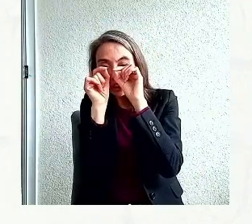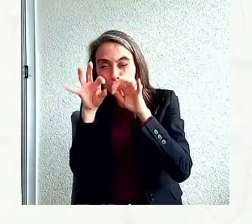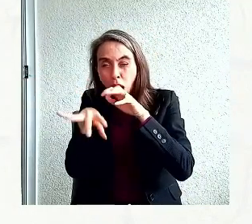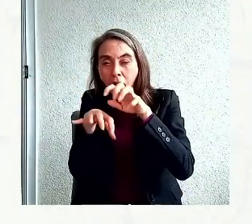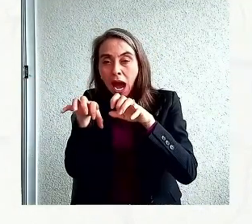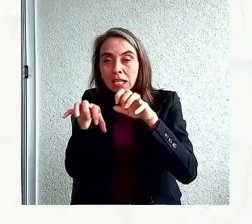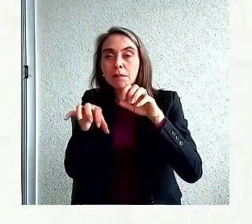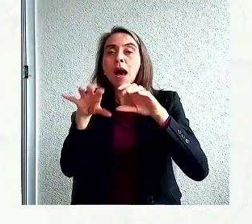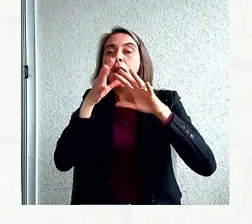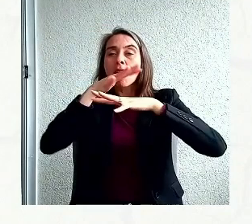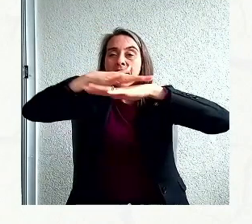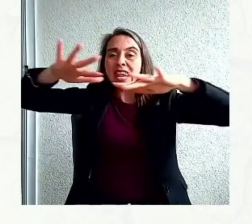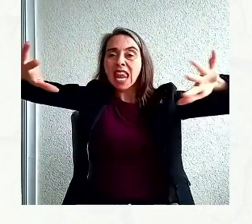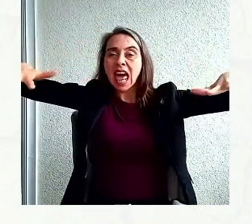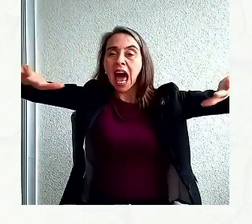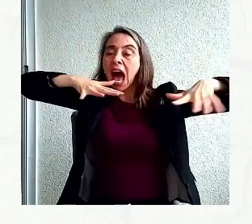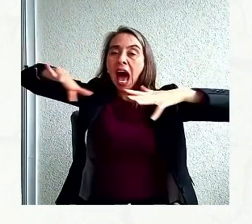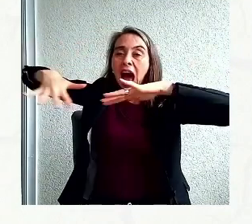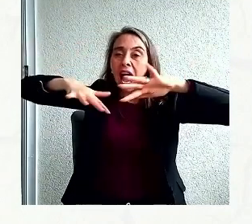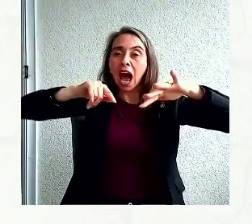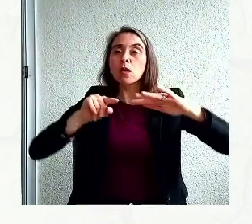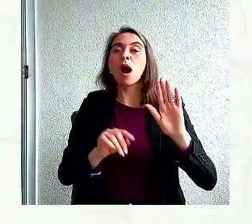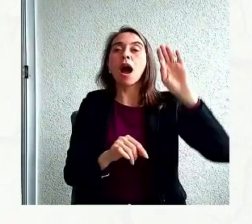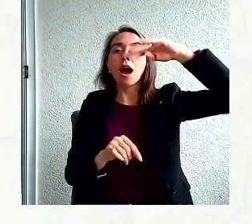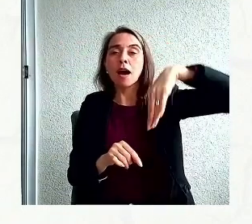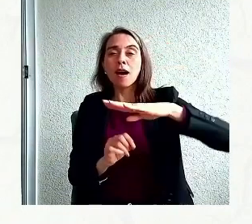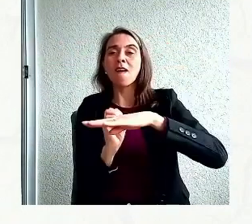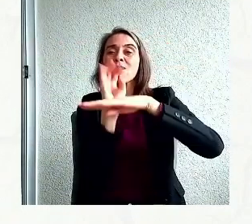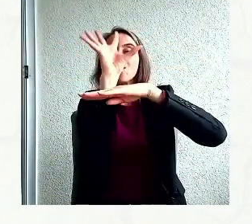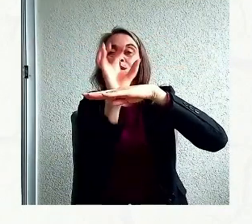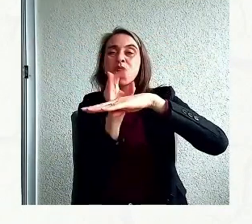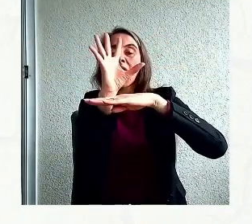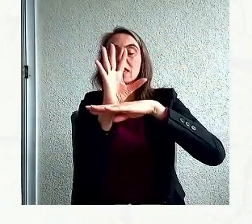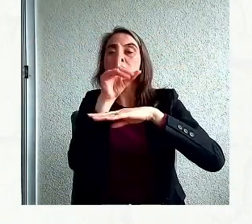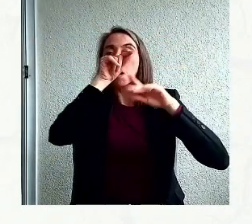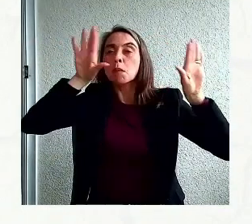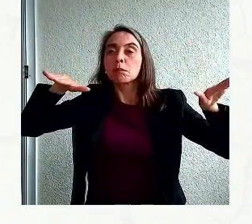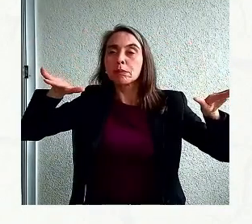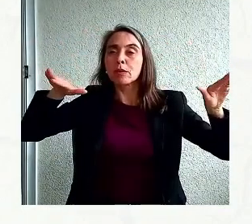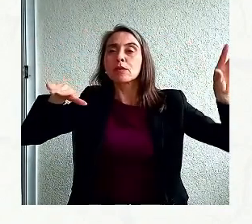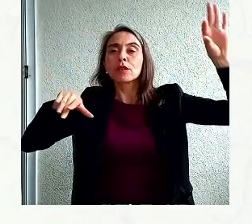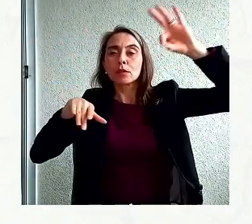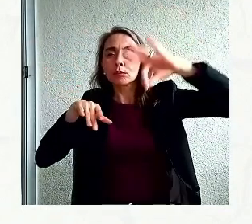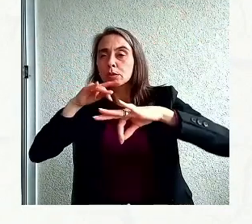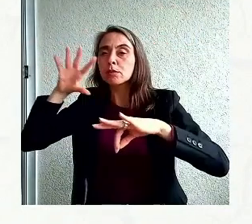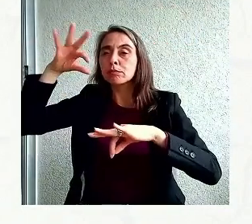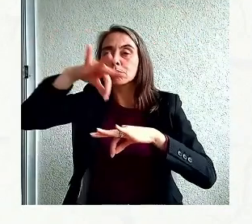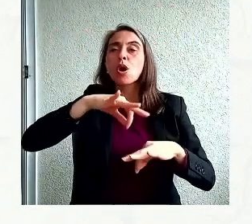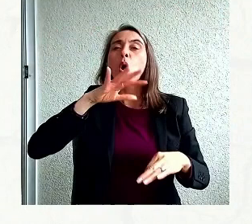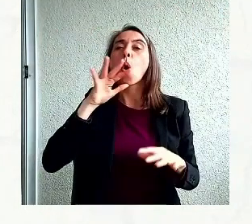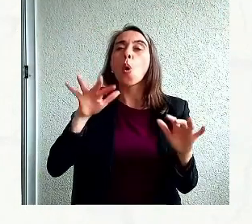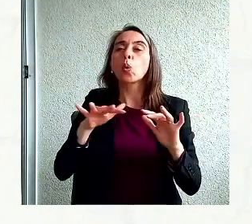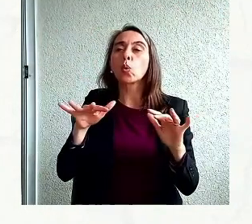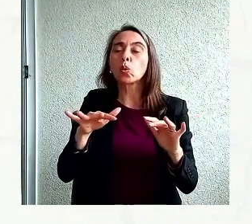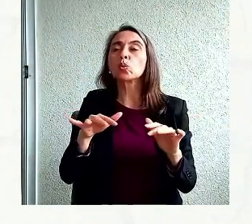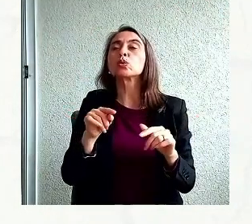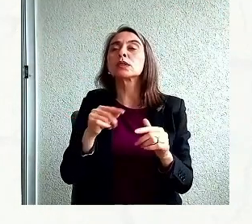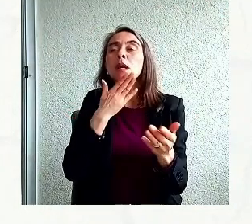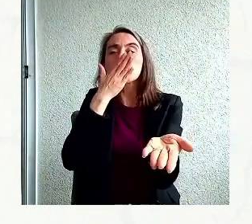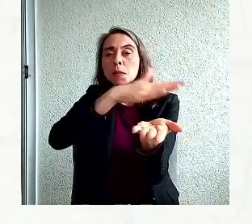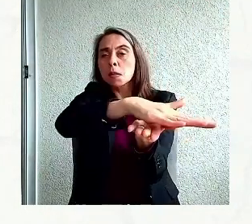ocupan servicios de ambos lados, de tanto de Antártico, en la península antártica, como en la región subantártica, pero plancton y